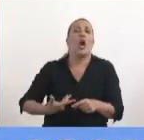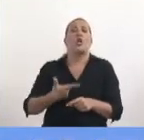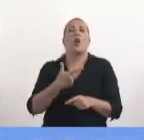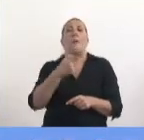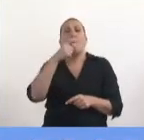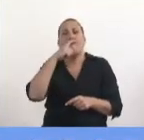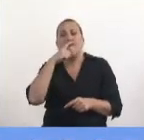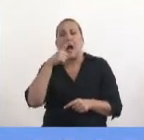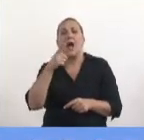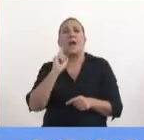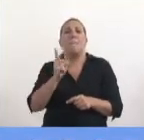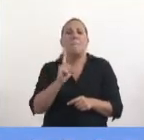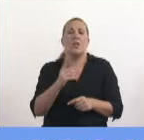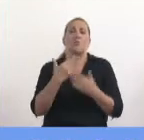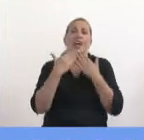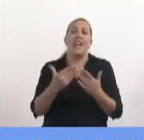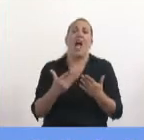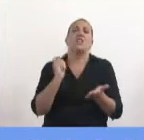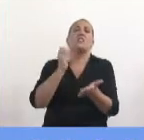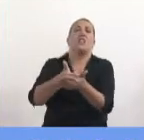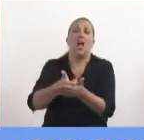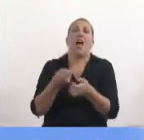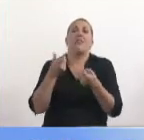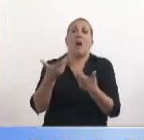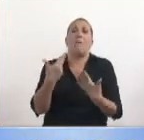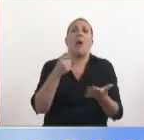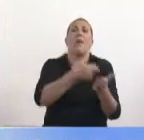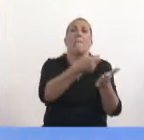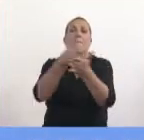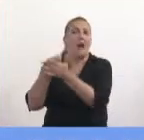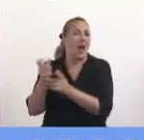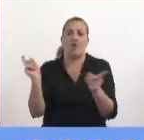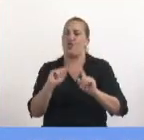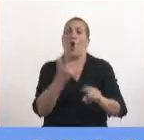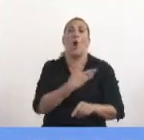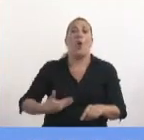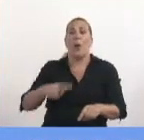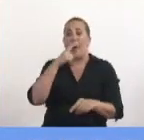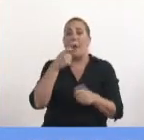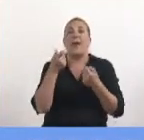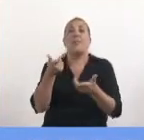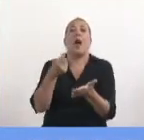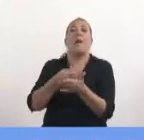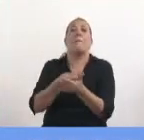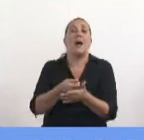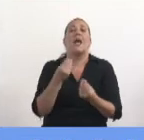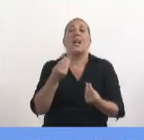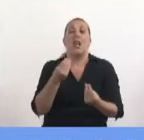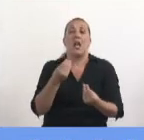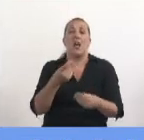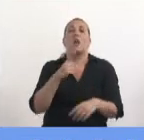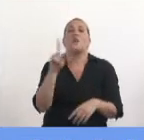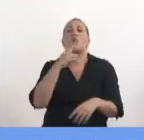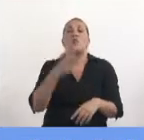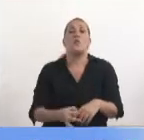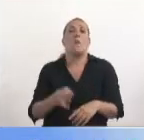Macri, fue el que le dio solvencia a las provincias. No, miren, el gobierno del presidente Macri le dio solvencia a las provincias en cumplimiento de un